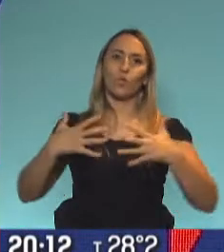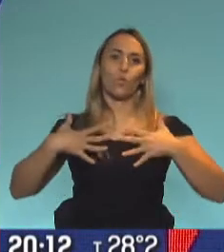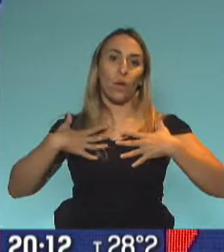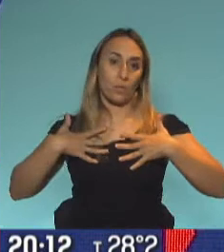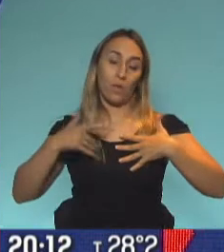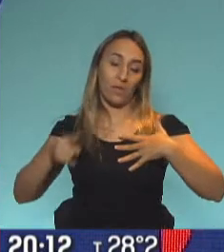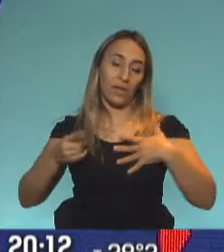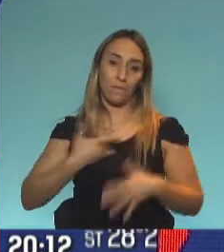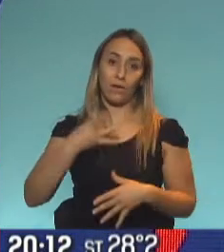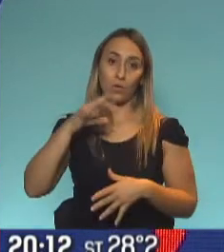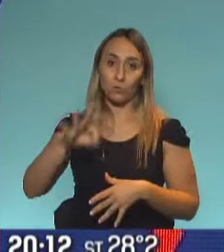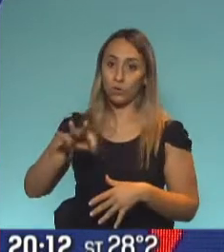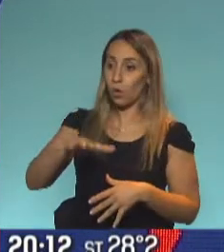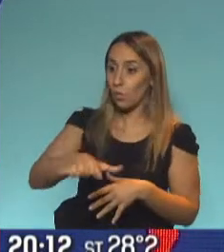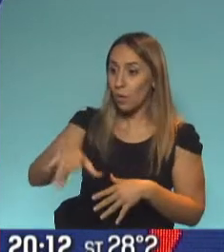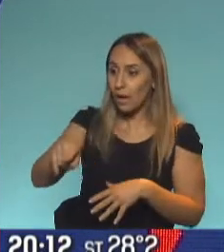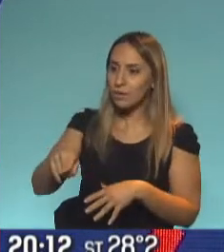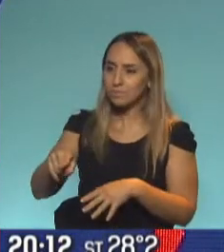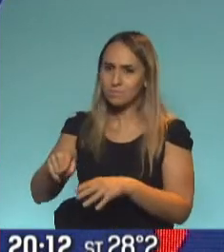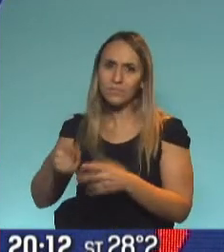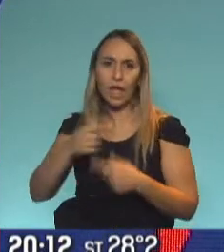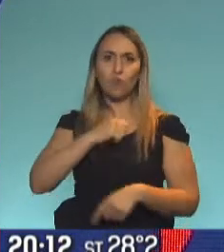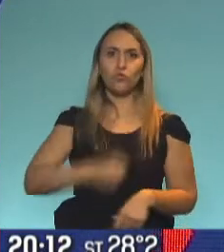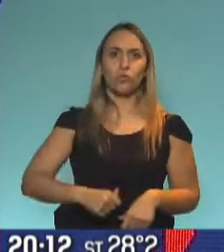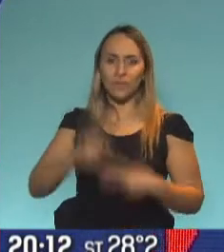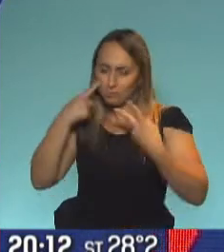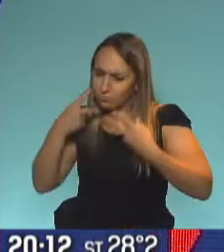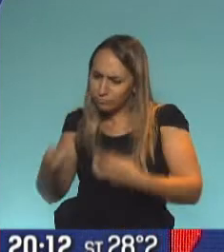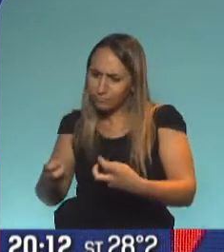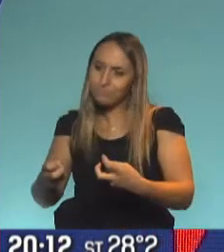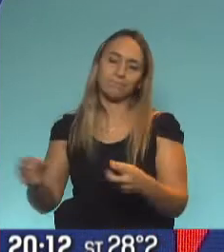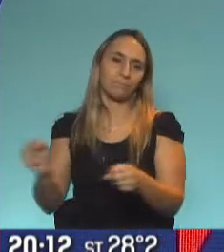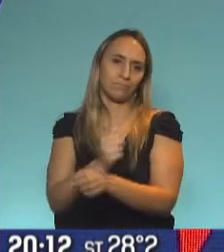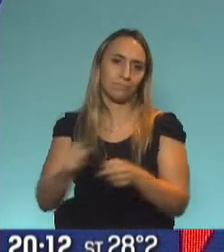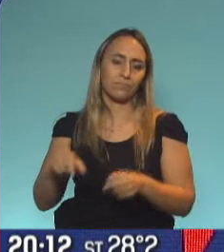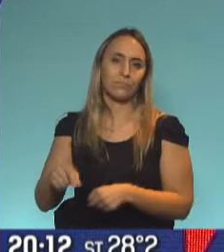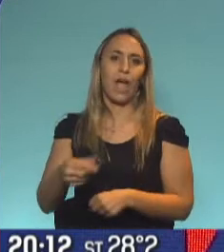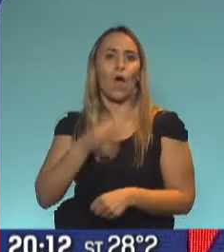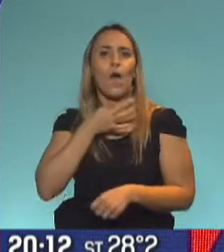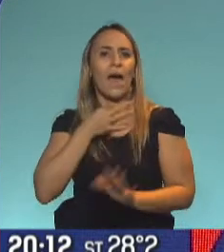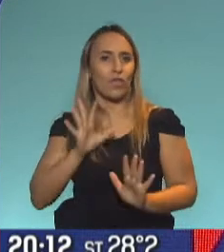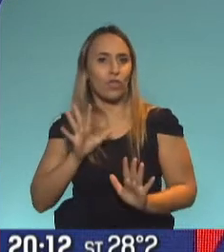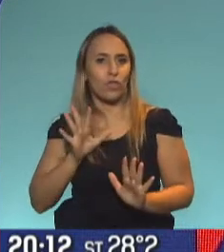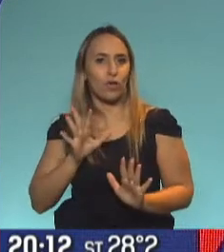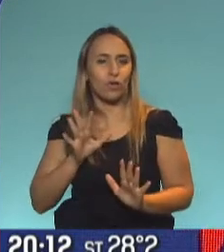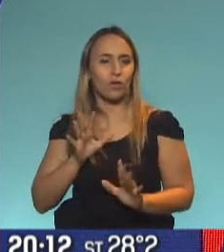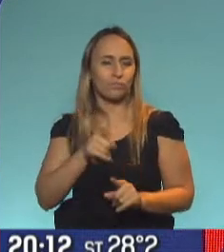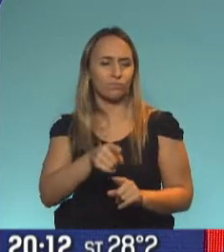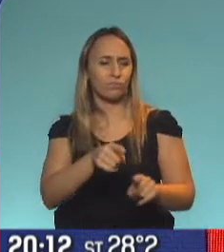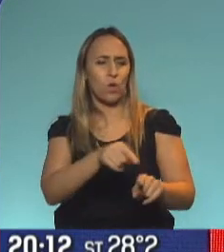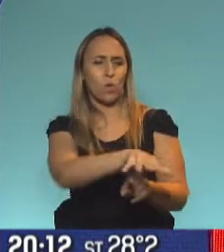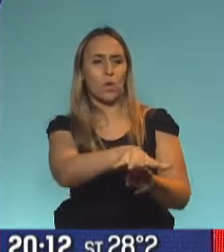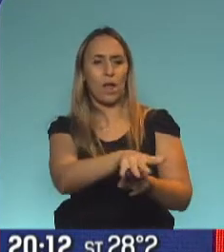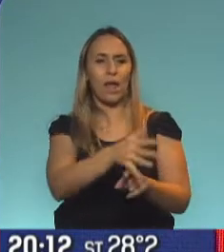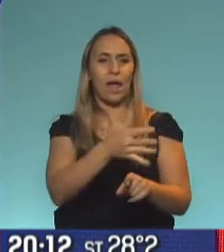el informe de la autopsia indicó que se había ahogado y en ese lugar había agua, de manera tal que lo que supusieron